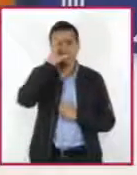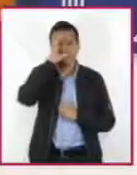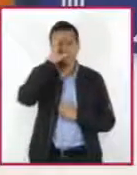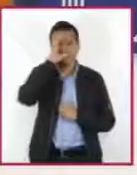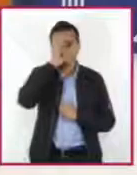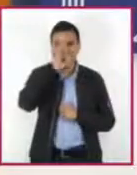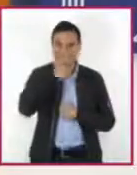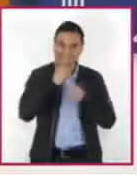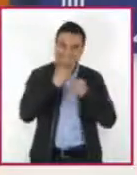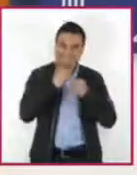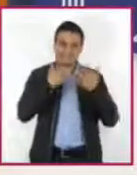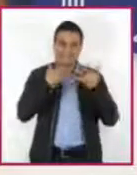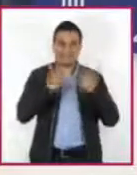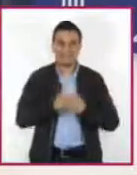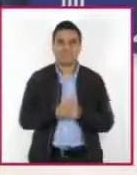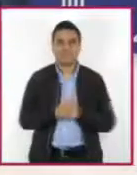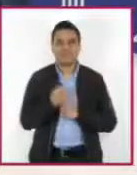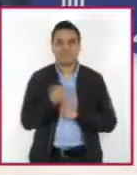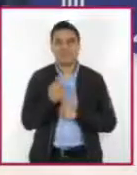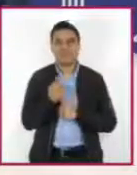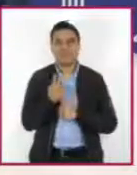7.